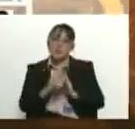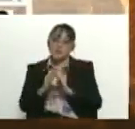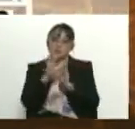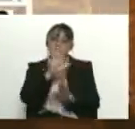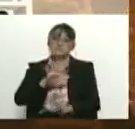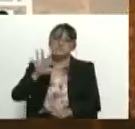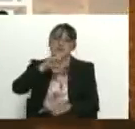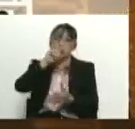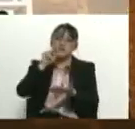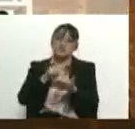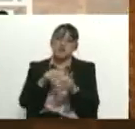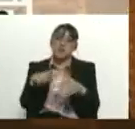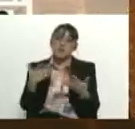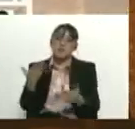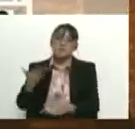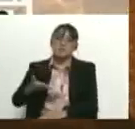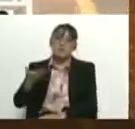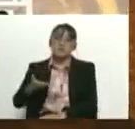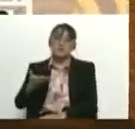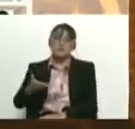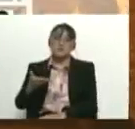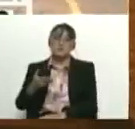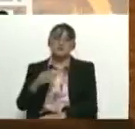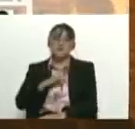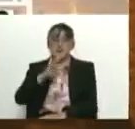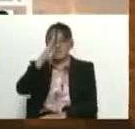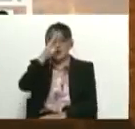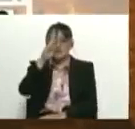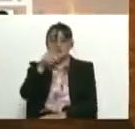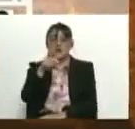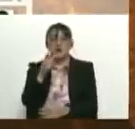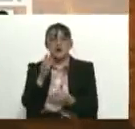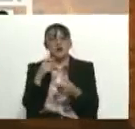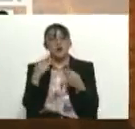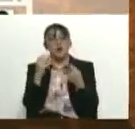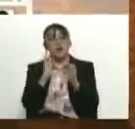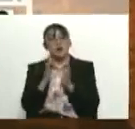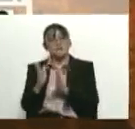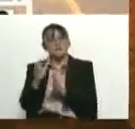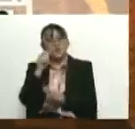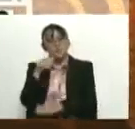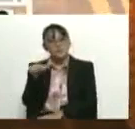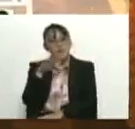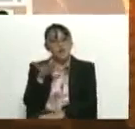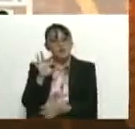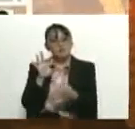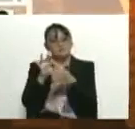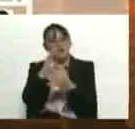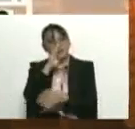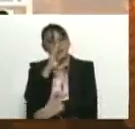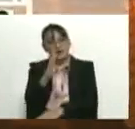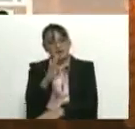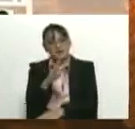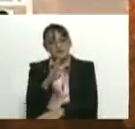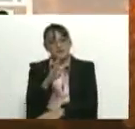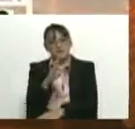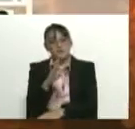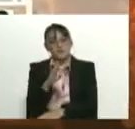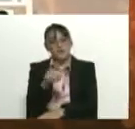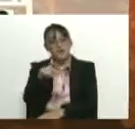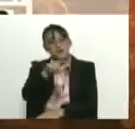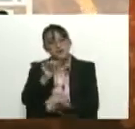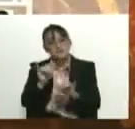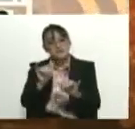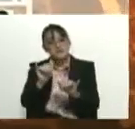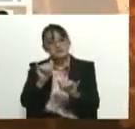nacional Qué importancia tiene hoy para barinas esa organización popular y esos enlaces directos que se dan como protagonista